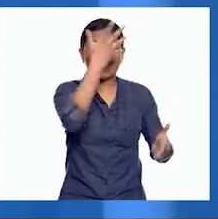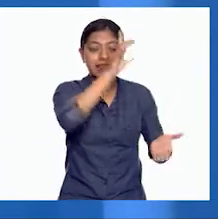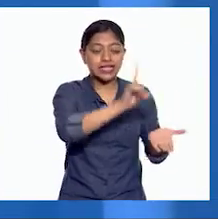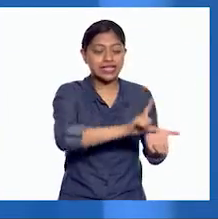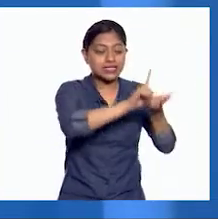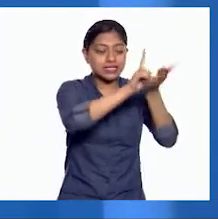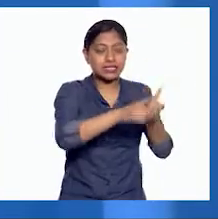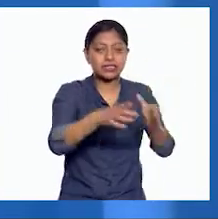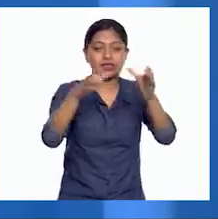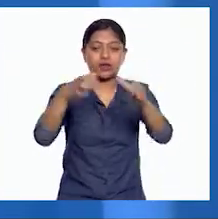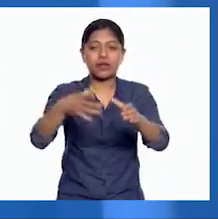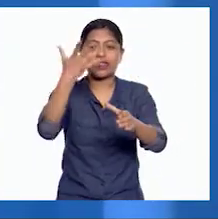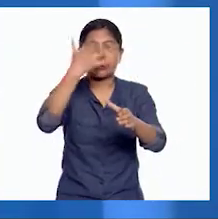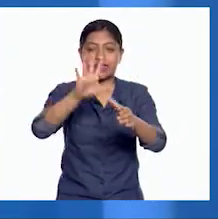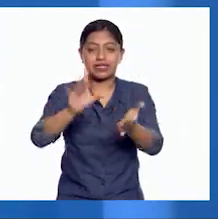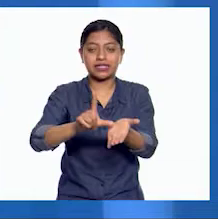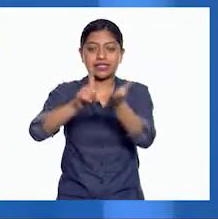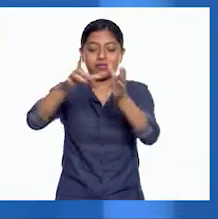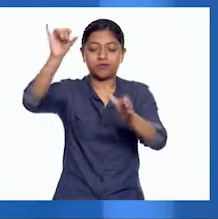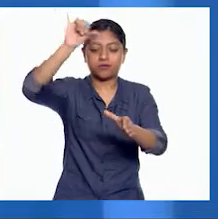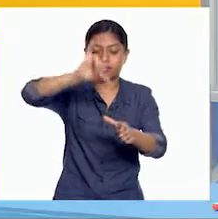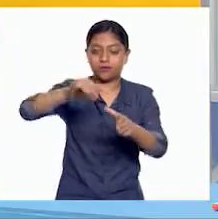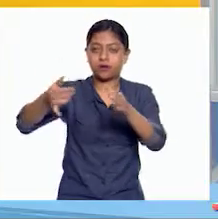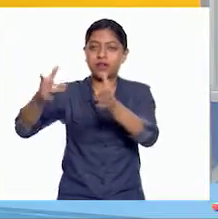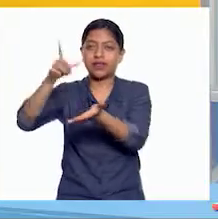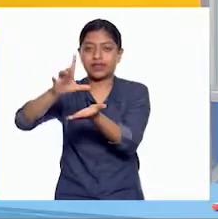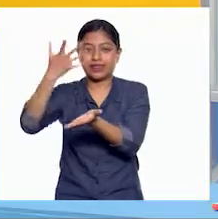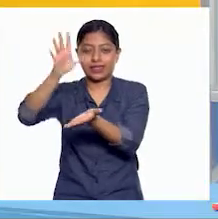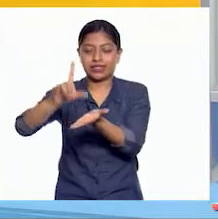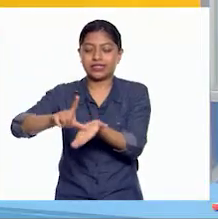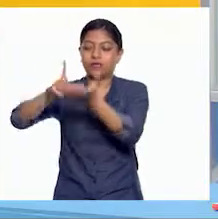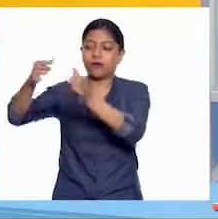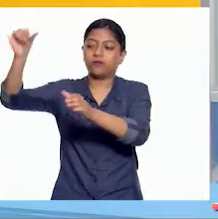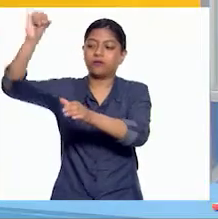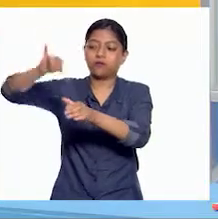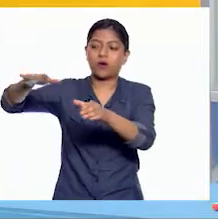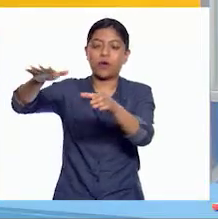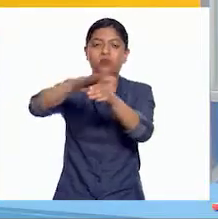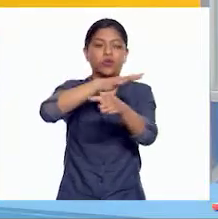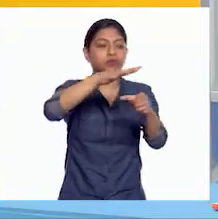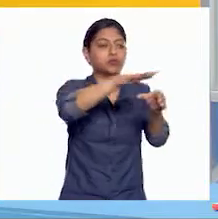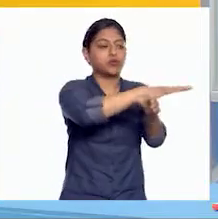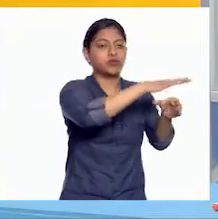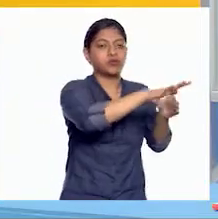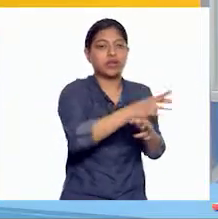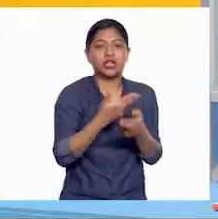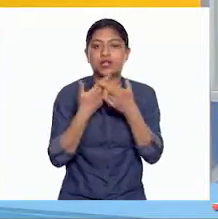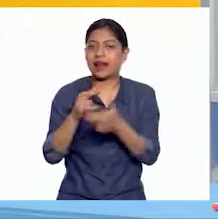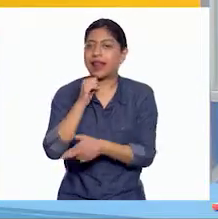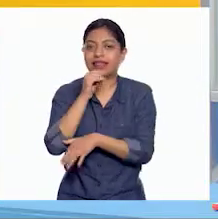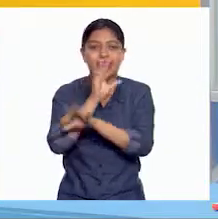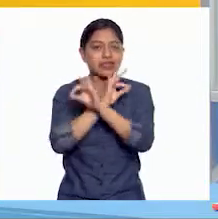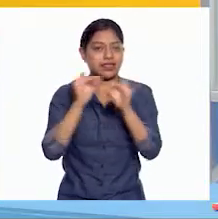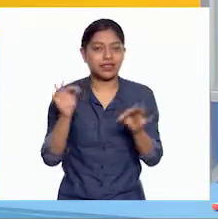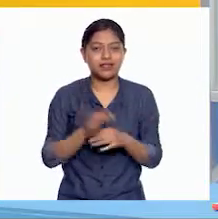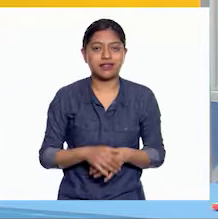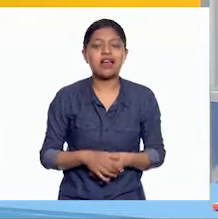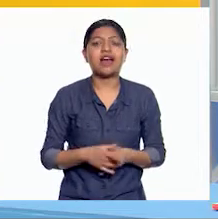ambos líquidos y así ya no sobra nada. Exactamente, María. ¿Cuántos garrafones entonces